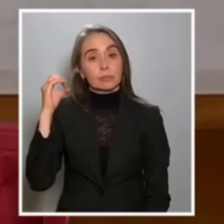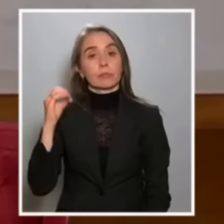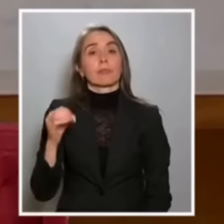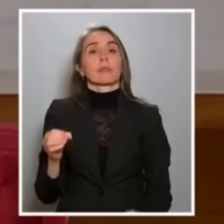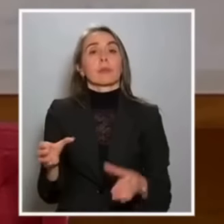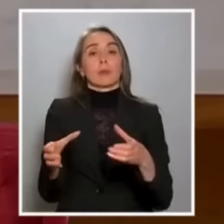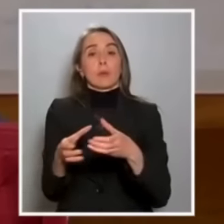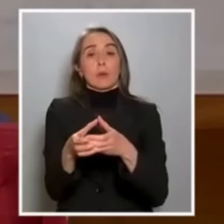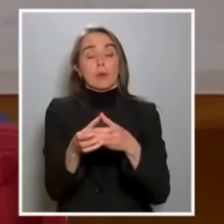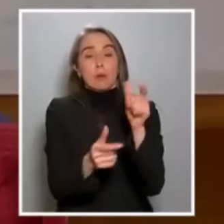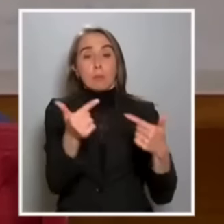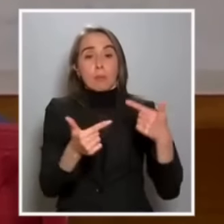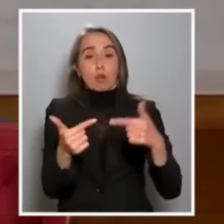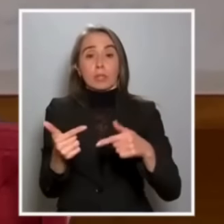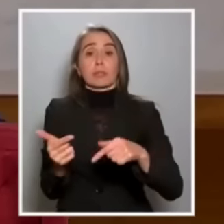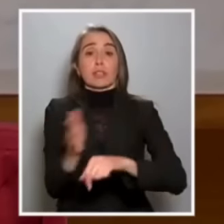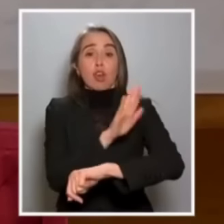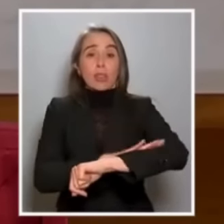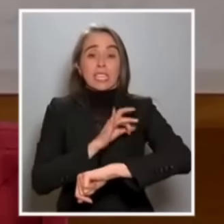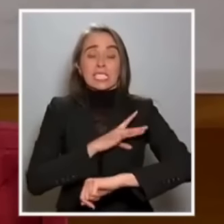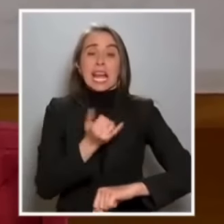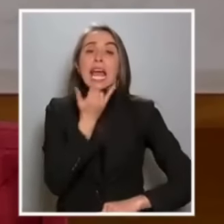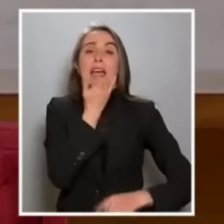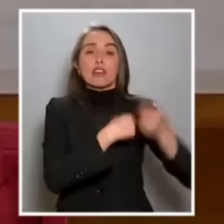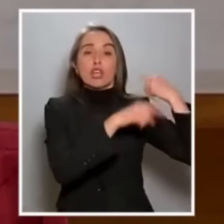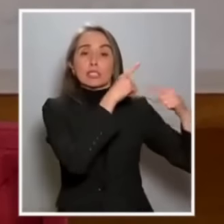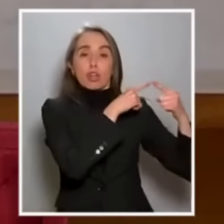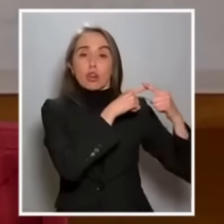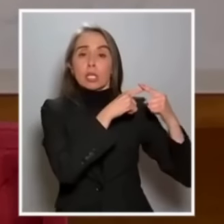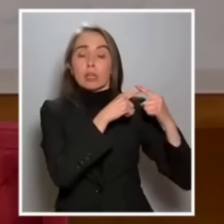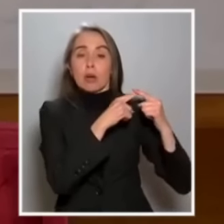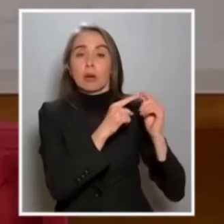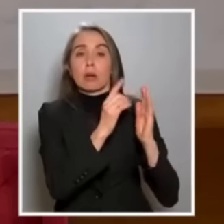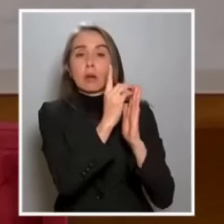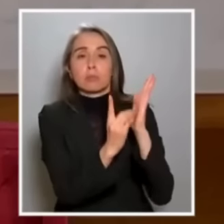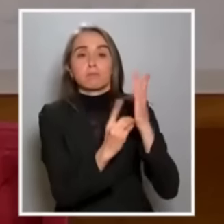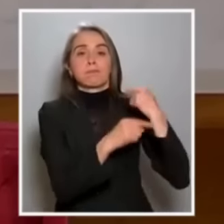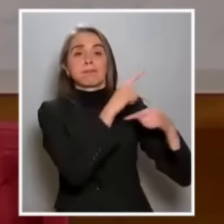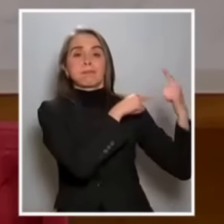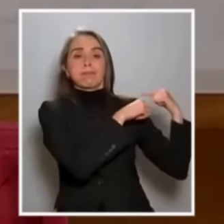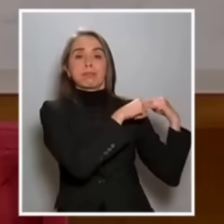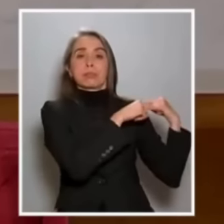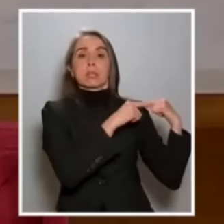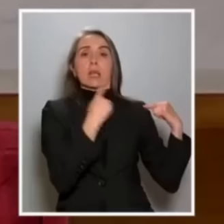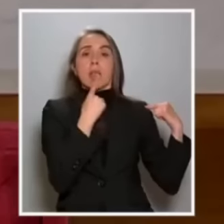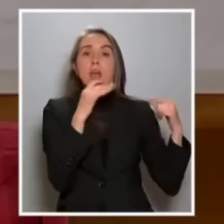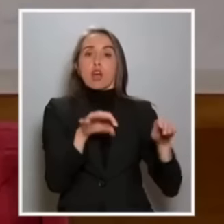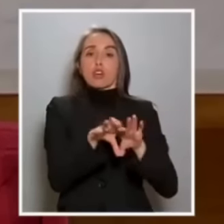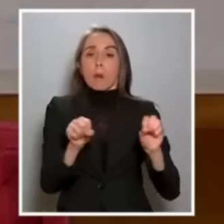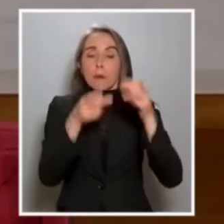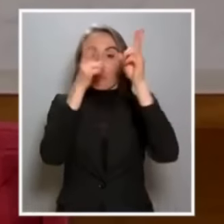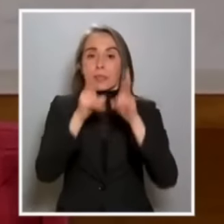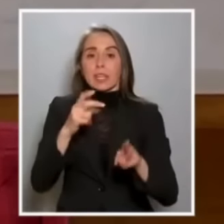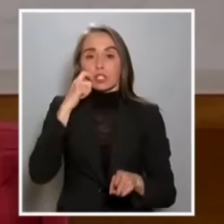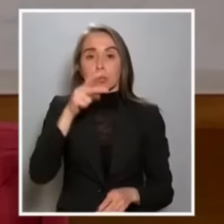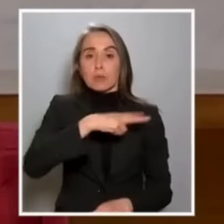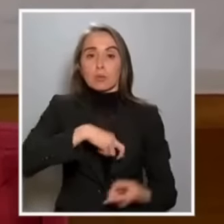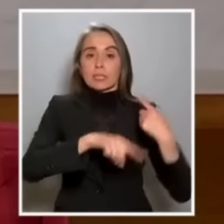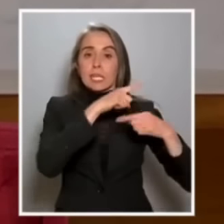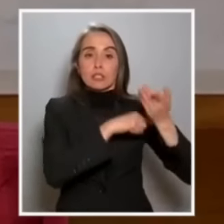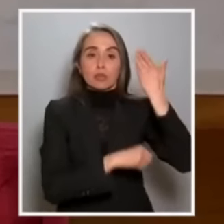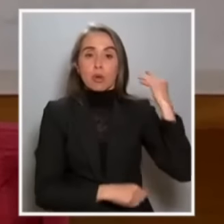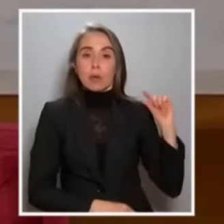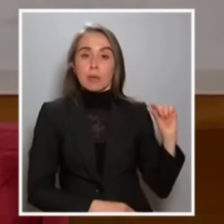chilena comete un error histórico en el retroceso que ha tenido en los últimos años respecto a su compromiso con los derechos humanos en nuestra historia